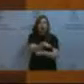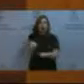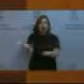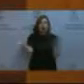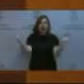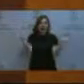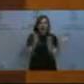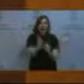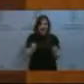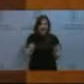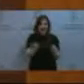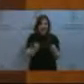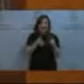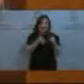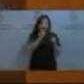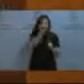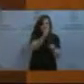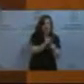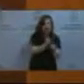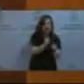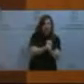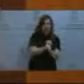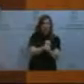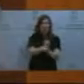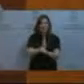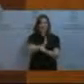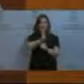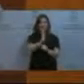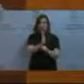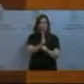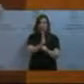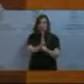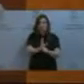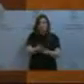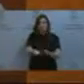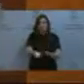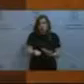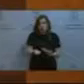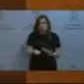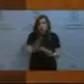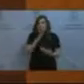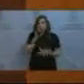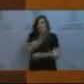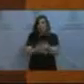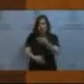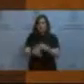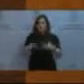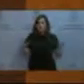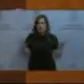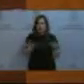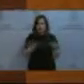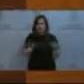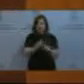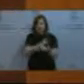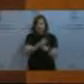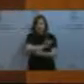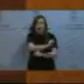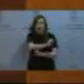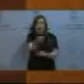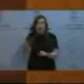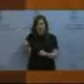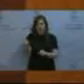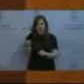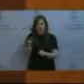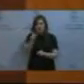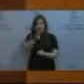ni al trabajador afectado por una gran invalidez, ni a nadie, ningún trabajador